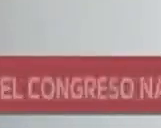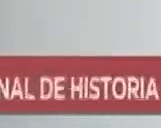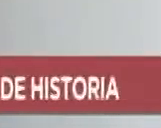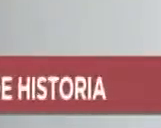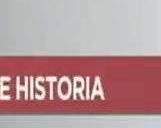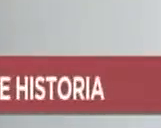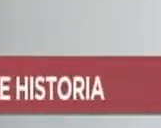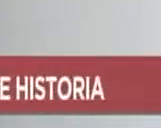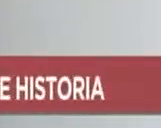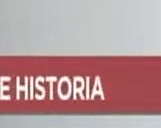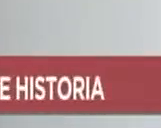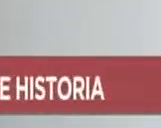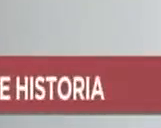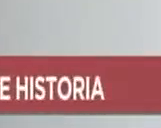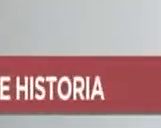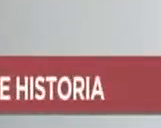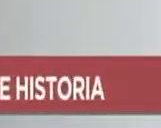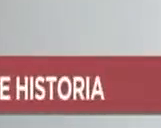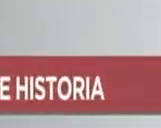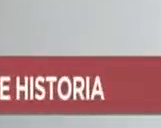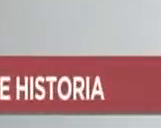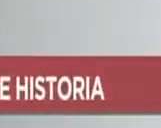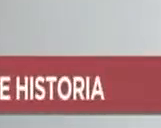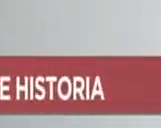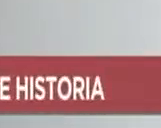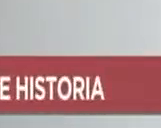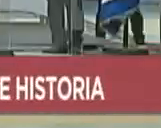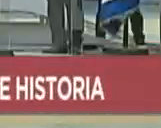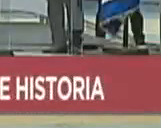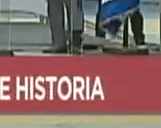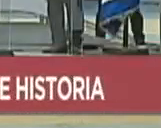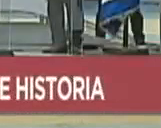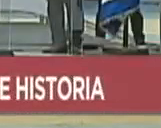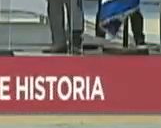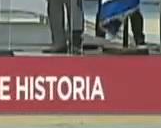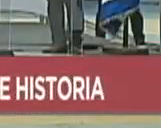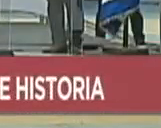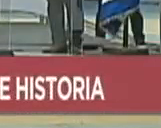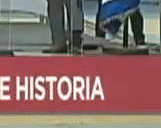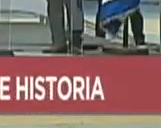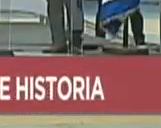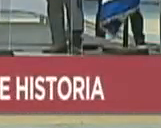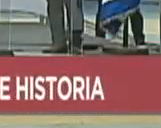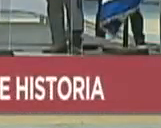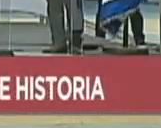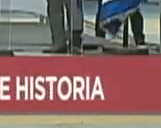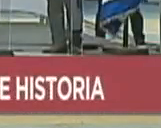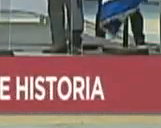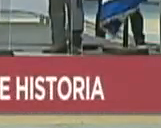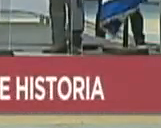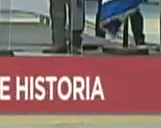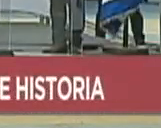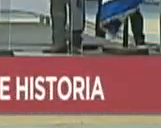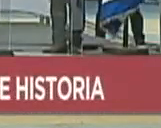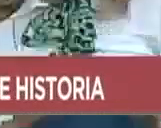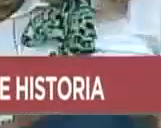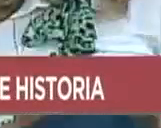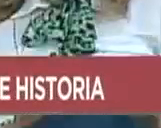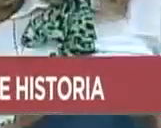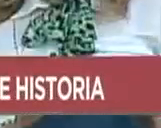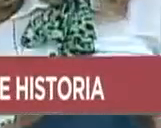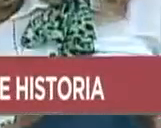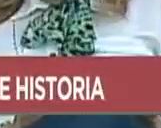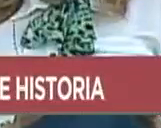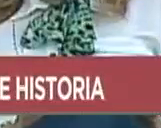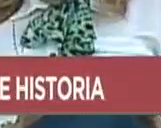lugar de extinguir la inquietud de sus hombres y su muere de sus investigadores de sus expertos de sus historiadores más